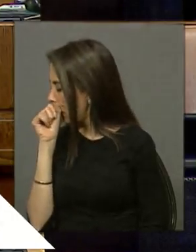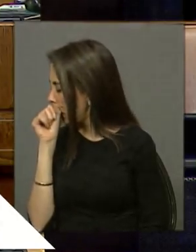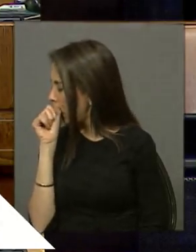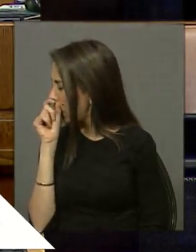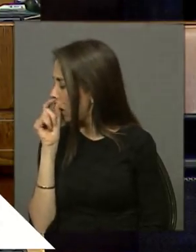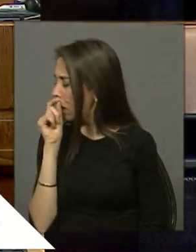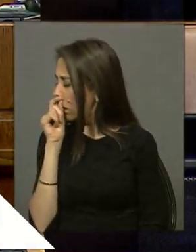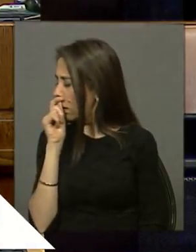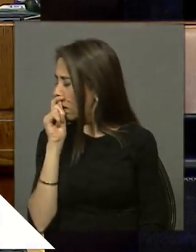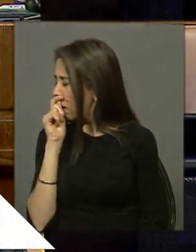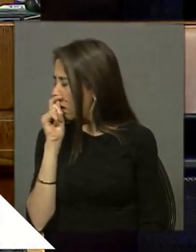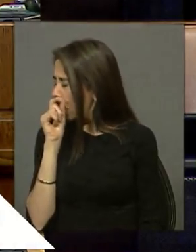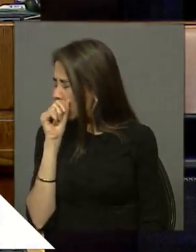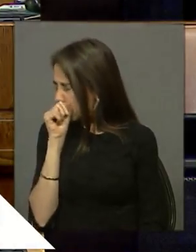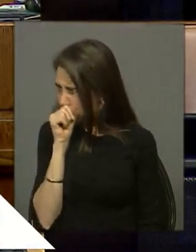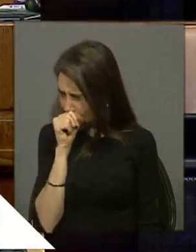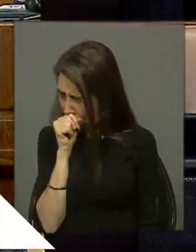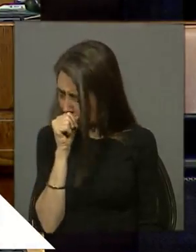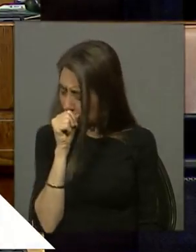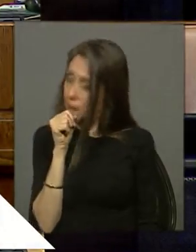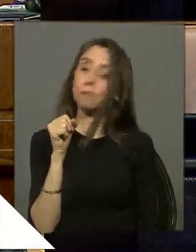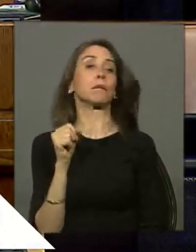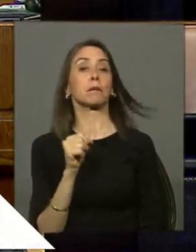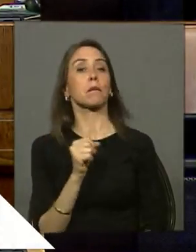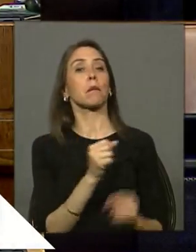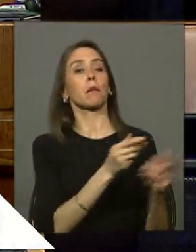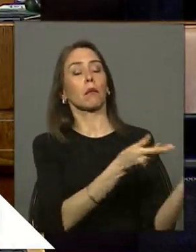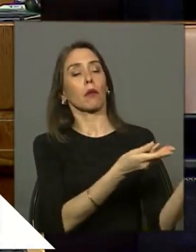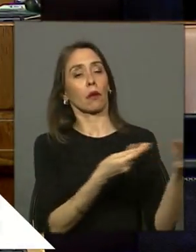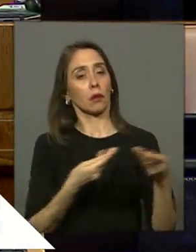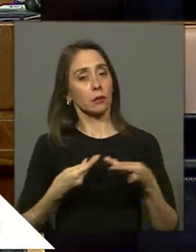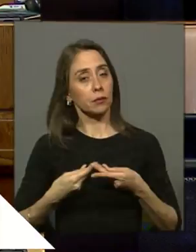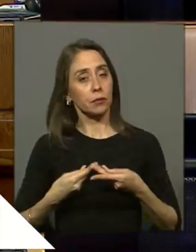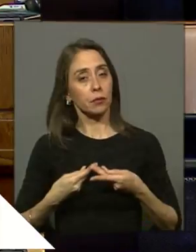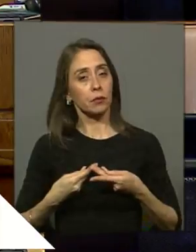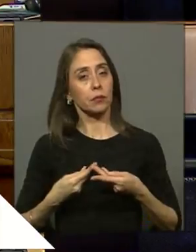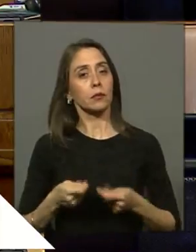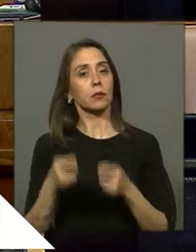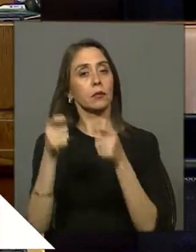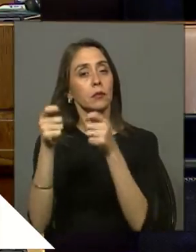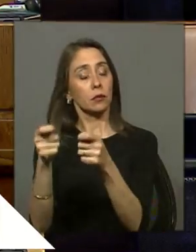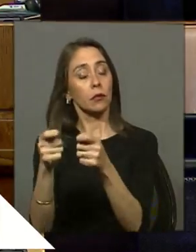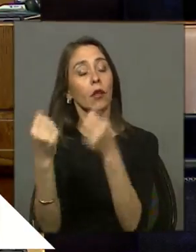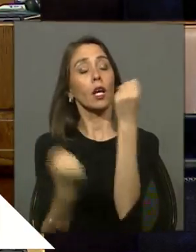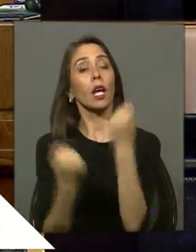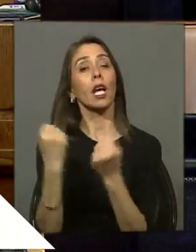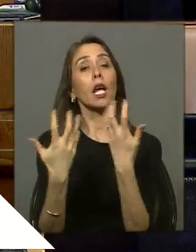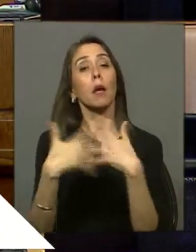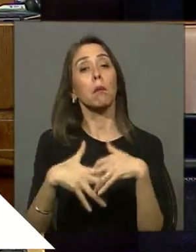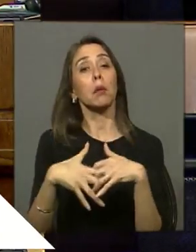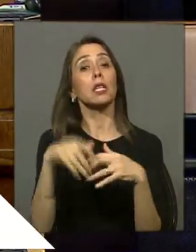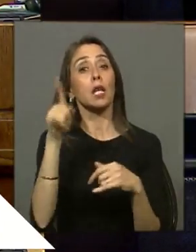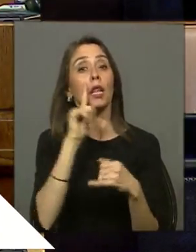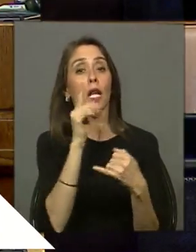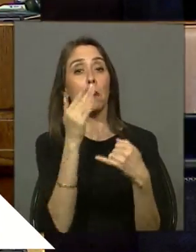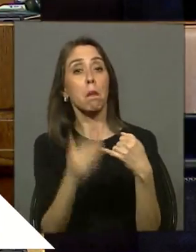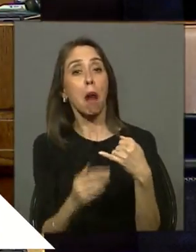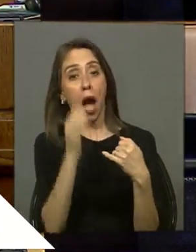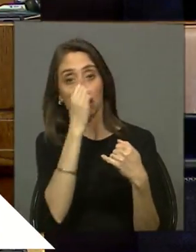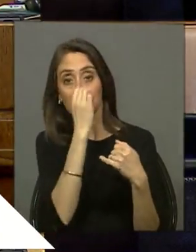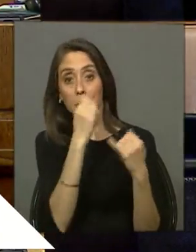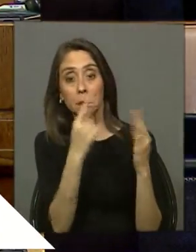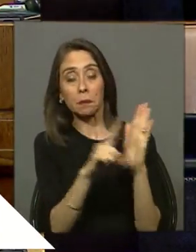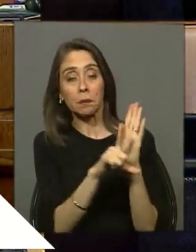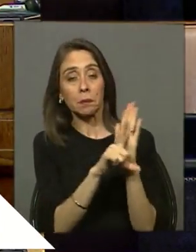si dados los plazos transcurridos hay acciones legales sobre la empresa constructora y se establezcan las responsabilidades de